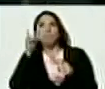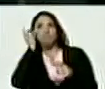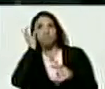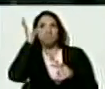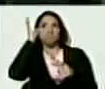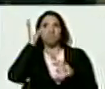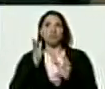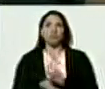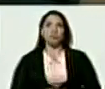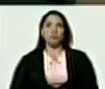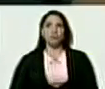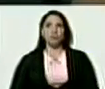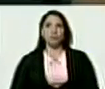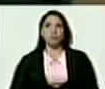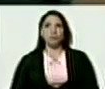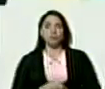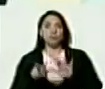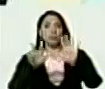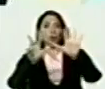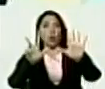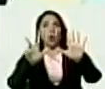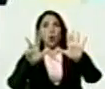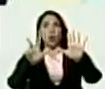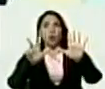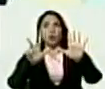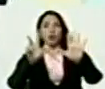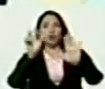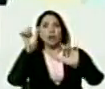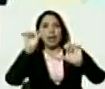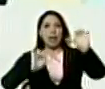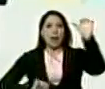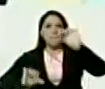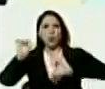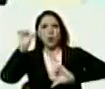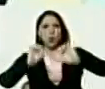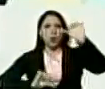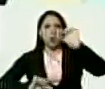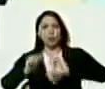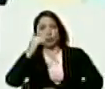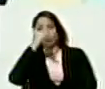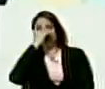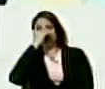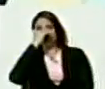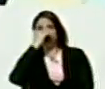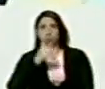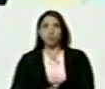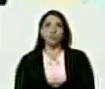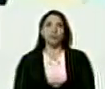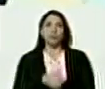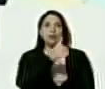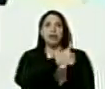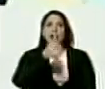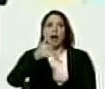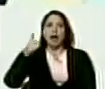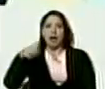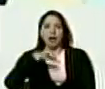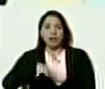de 8 sendos laboratorios de criminalística en cada región del